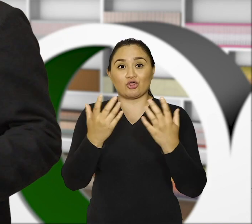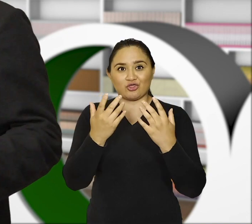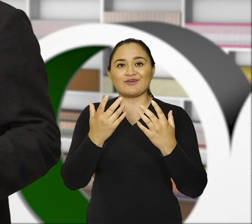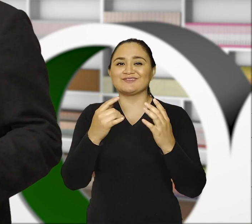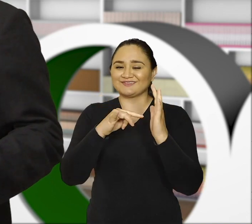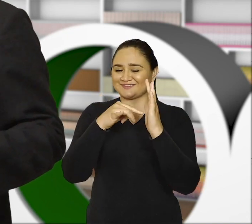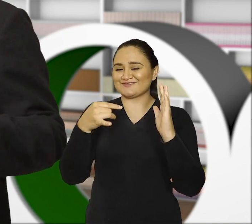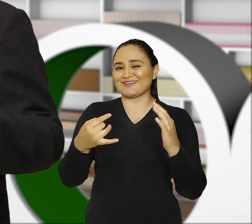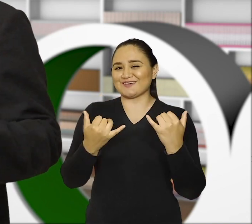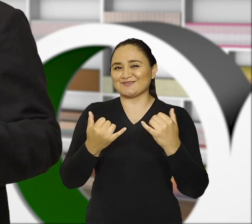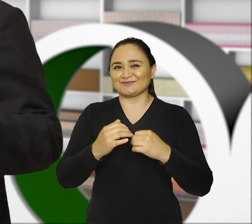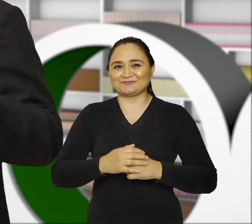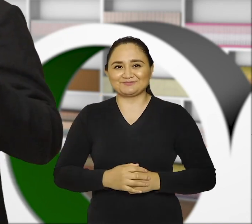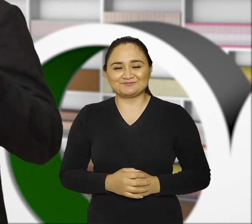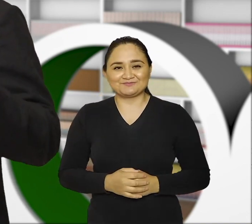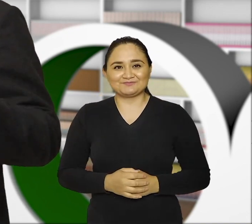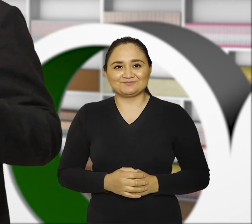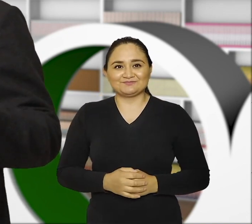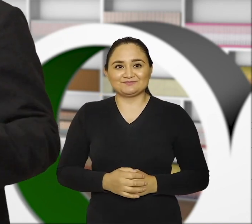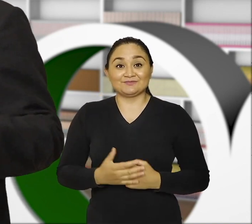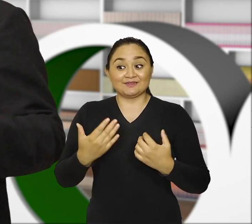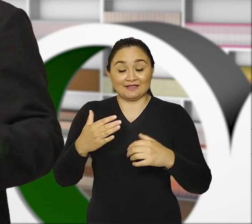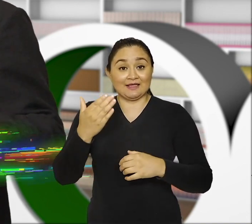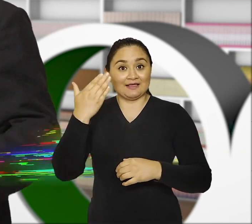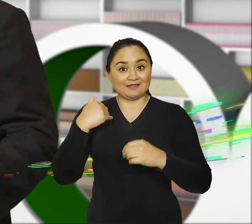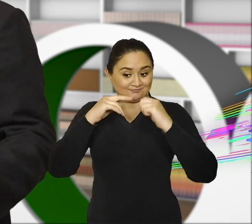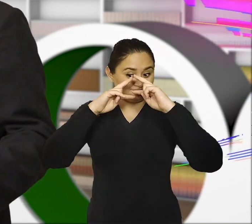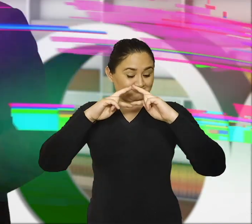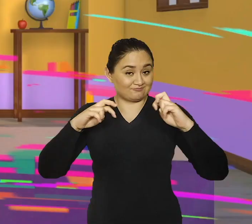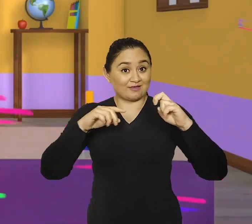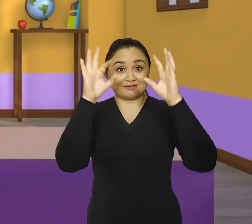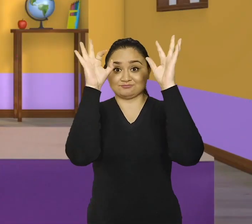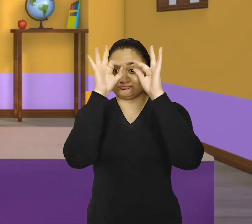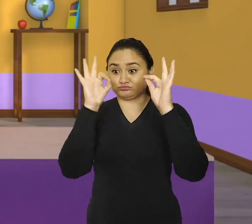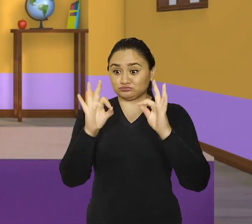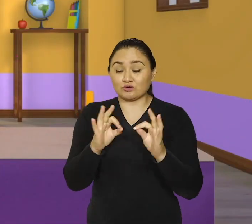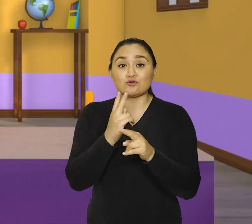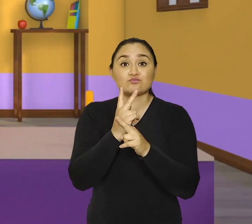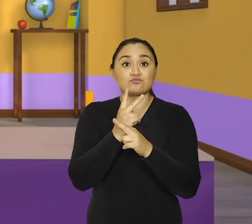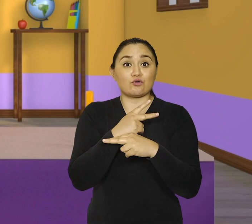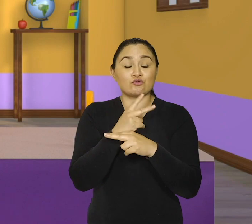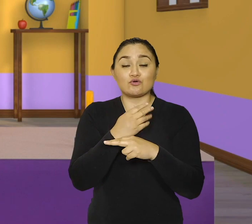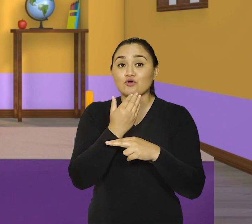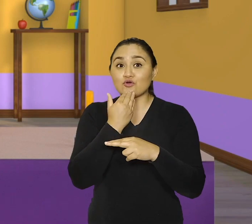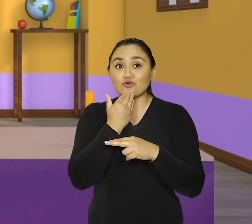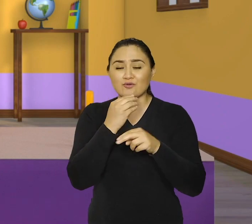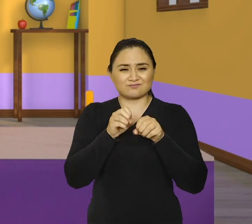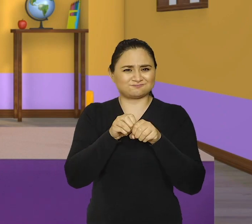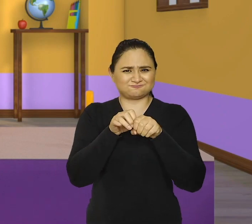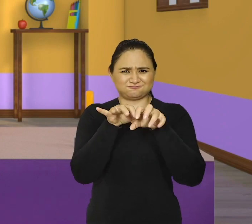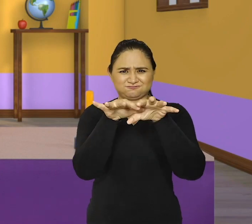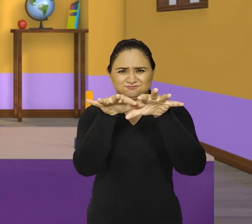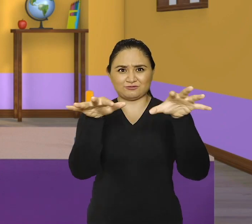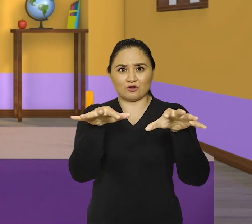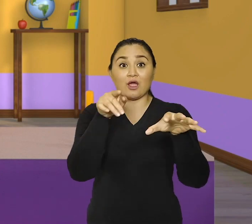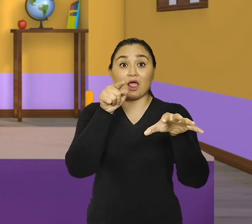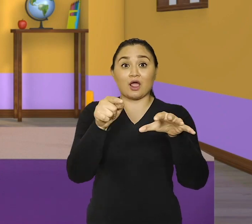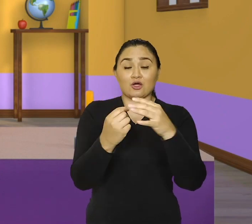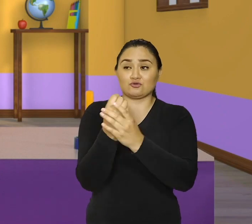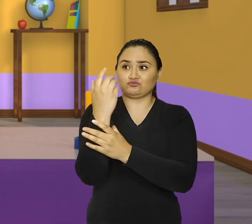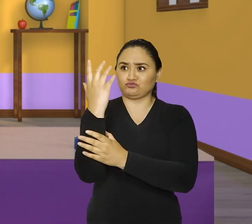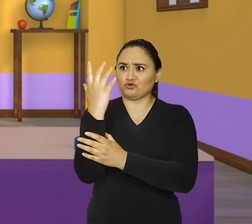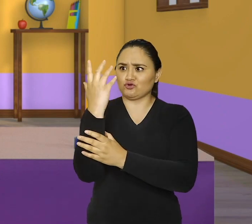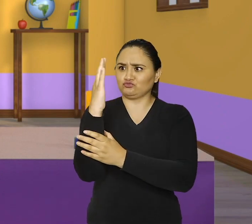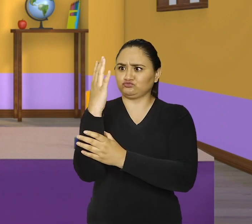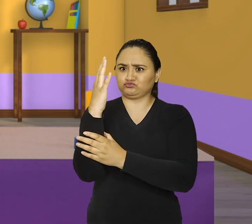motor de inducción, presentes de forma masiva en la tecnología actual. Estuve investigando que la electricidad se produce a